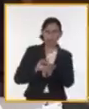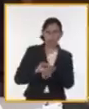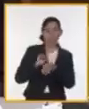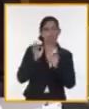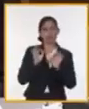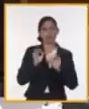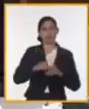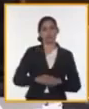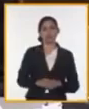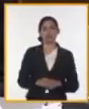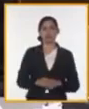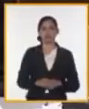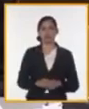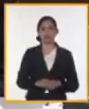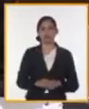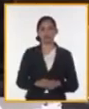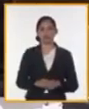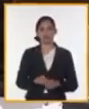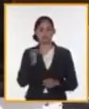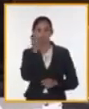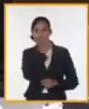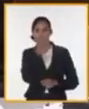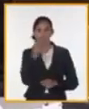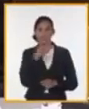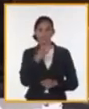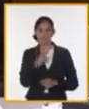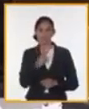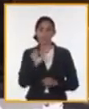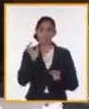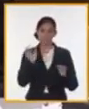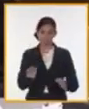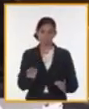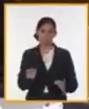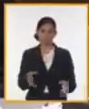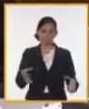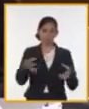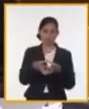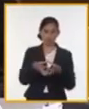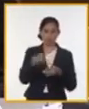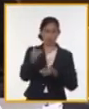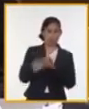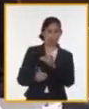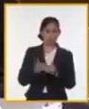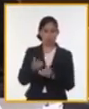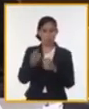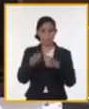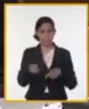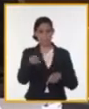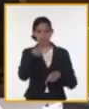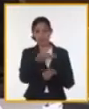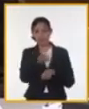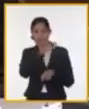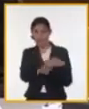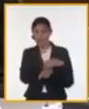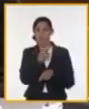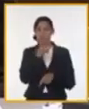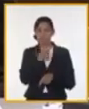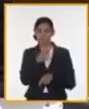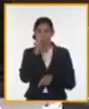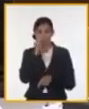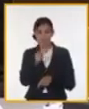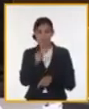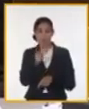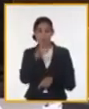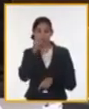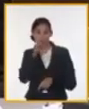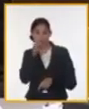flagelo. Es verdad que se han realizado un conjunto de acciones, pero este es un fenómeno que requiere prestarle toda la atención, no